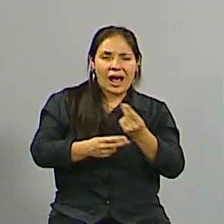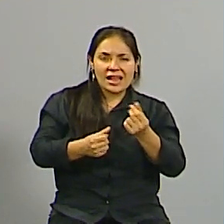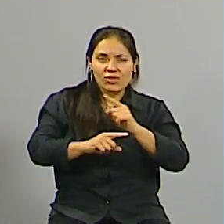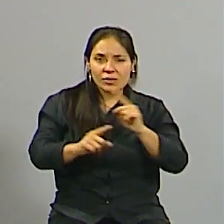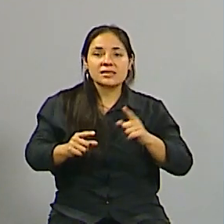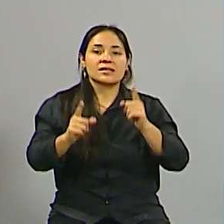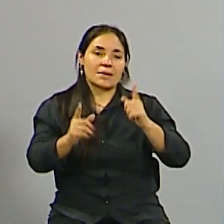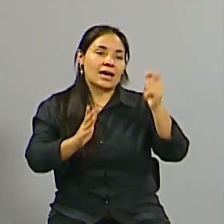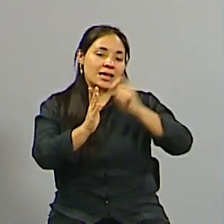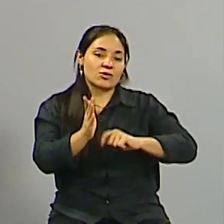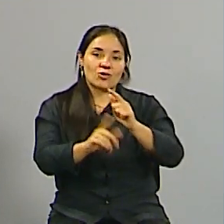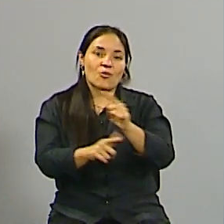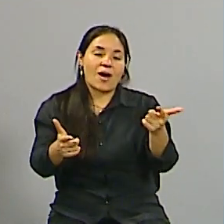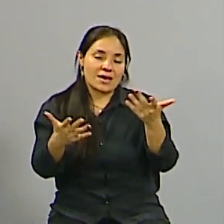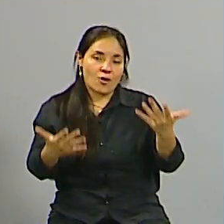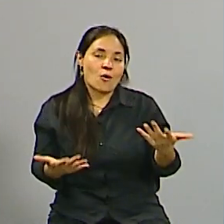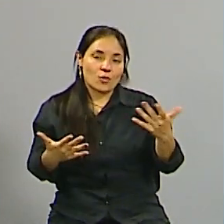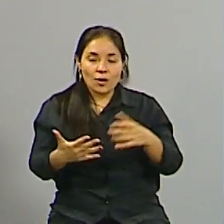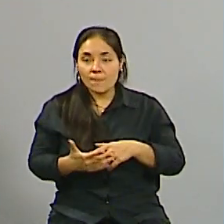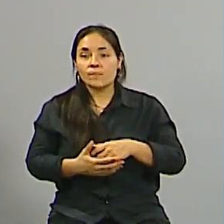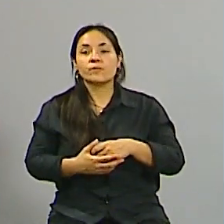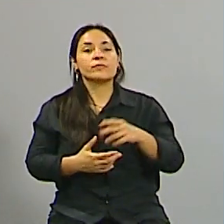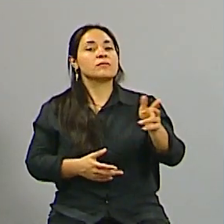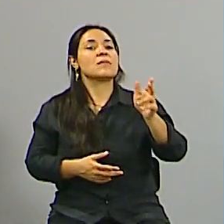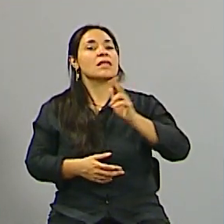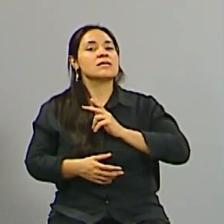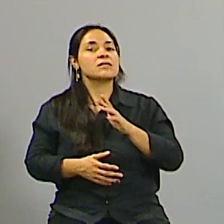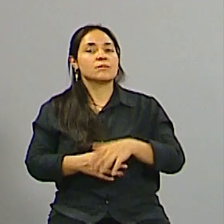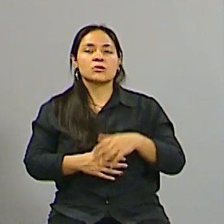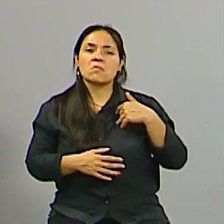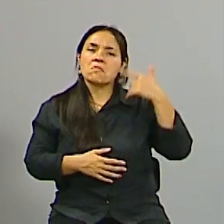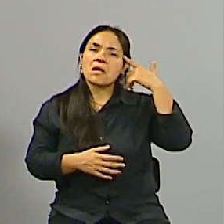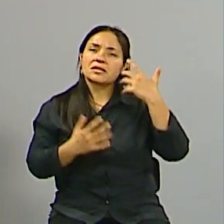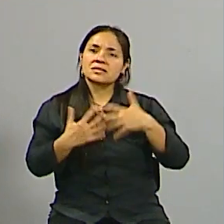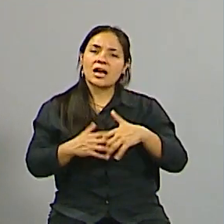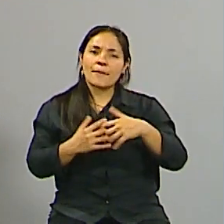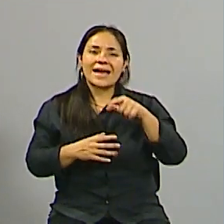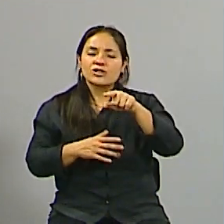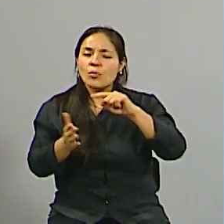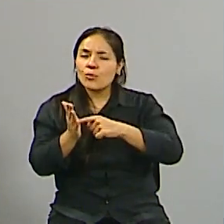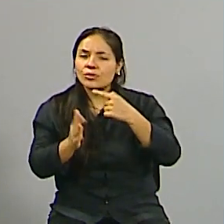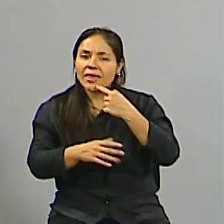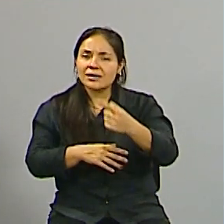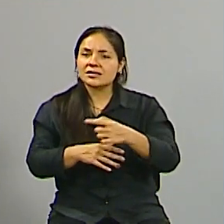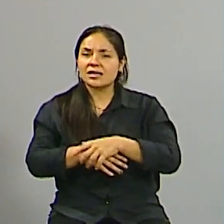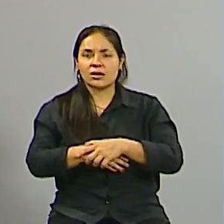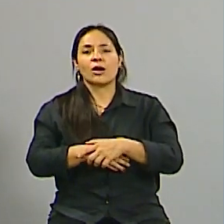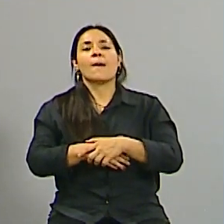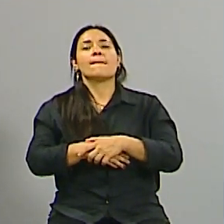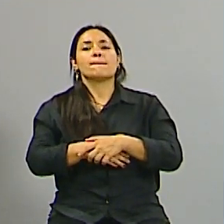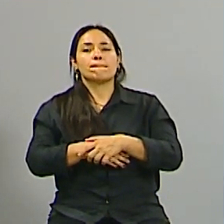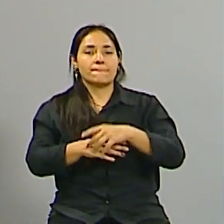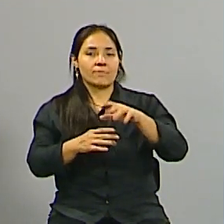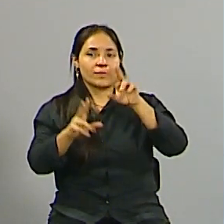no registrado, obviamente. Claro. Sí, decime. No, se me ocurre, y me quiero detener un segundo ahí, Paula, permitime, cuando hablabas vos de los